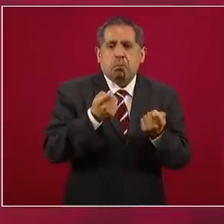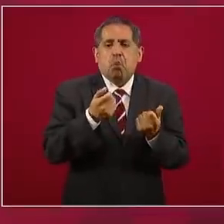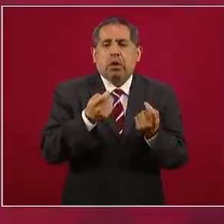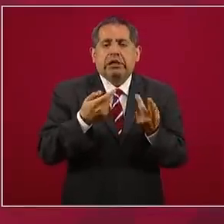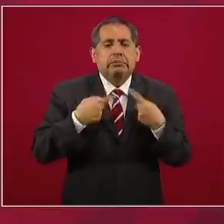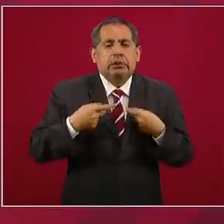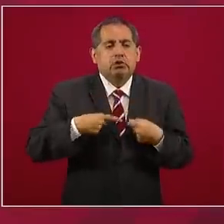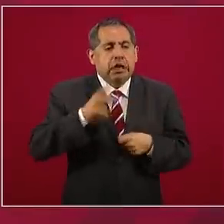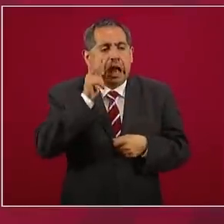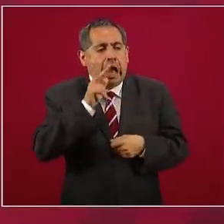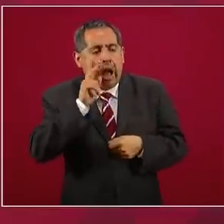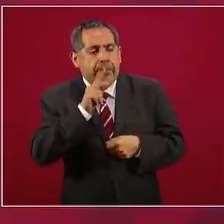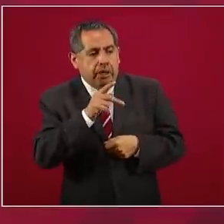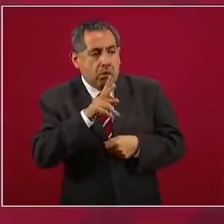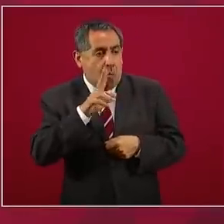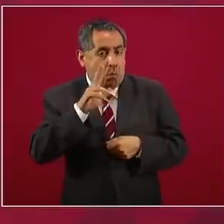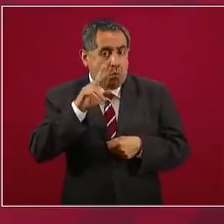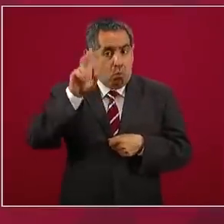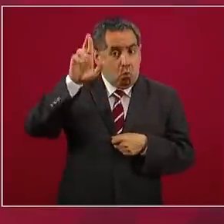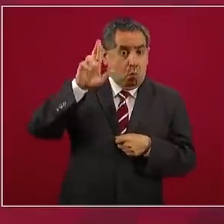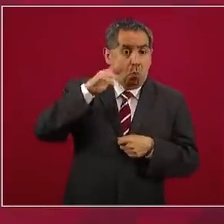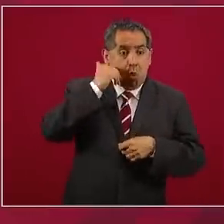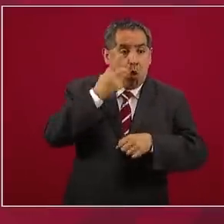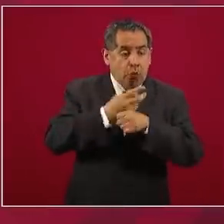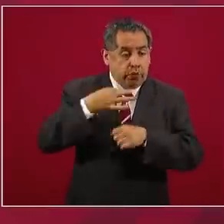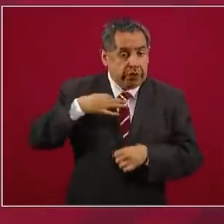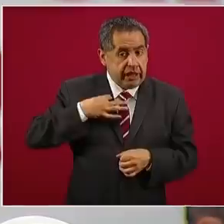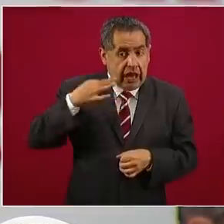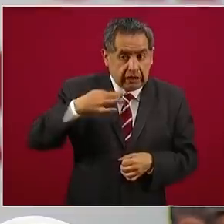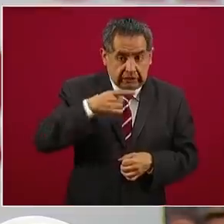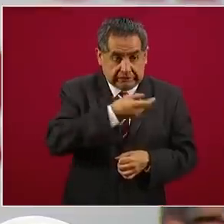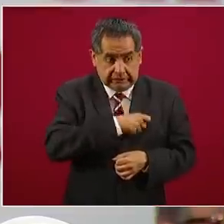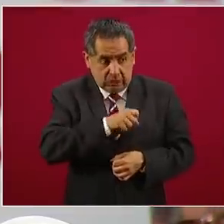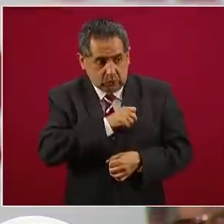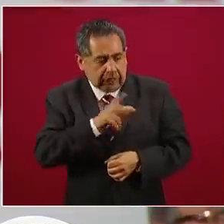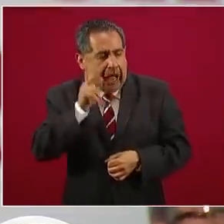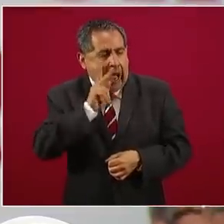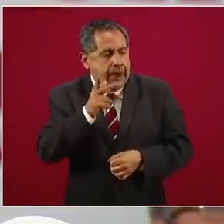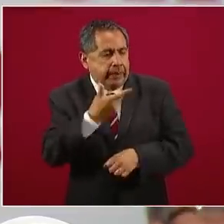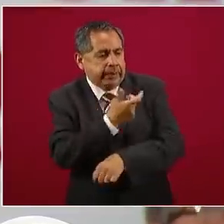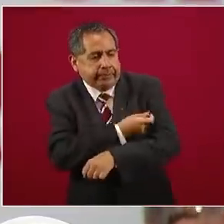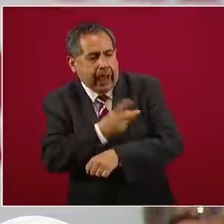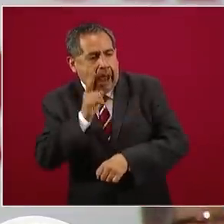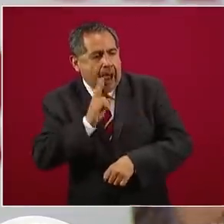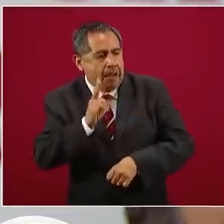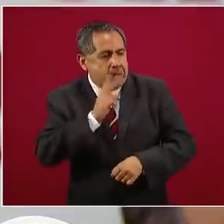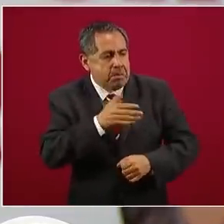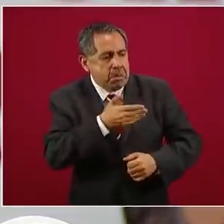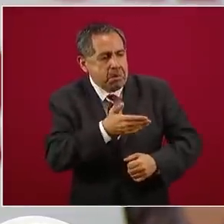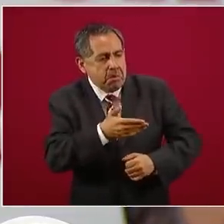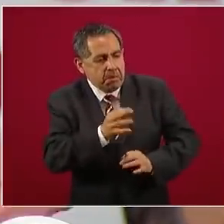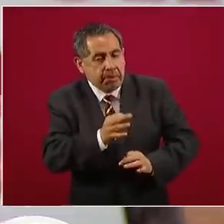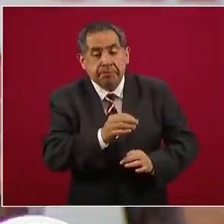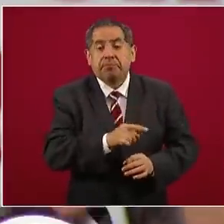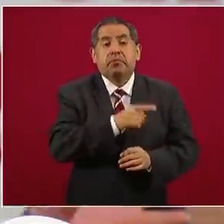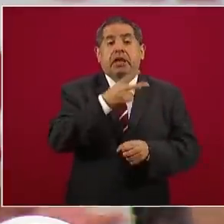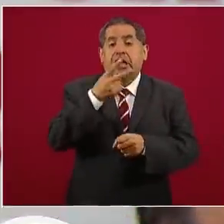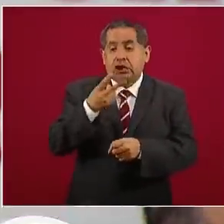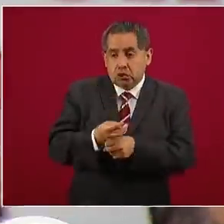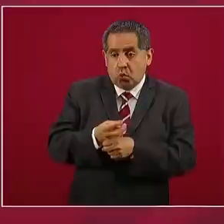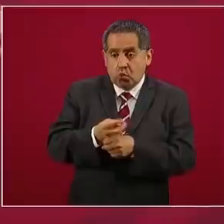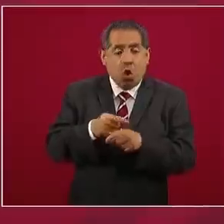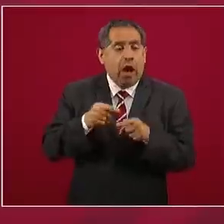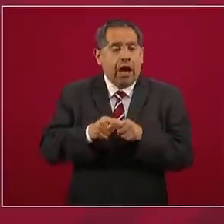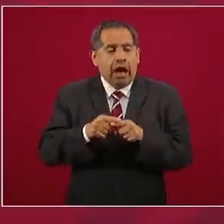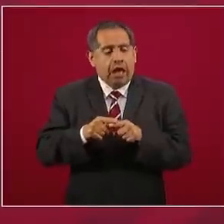personas voluntarias, y generalmente son personas sanas. La fase 2 es una fase donde se expande